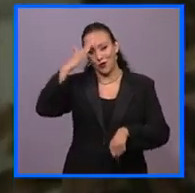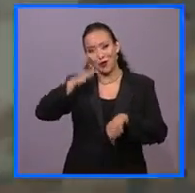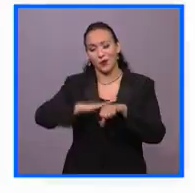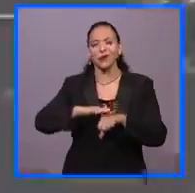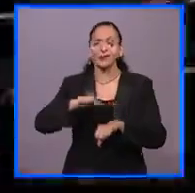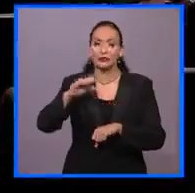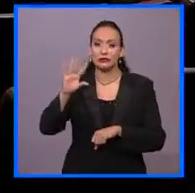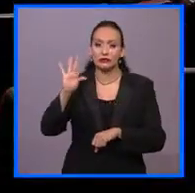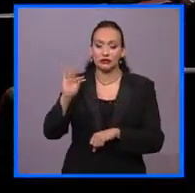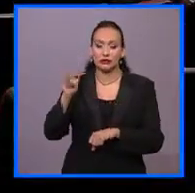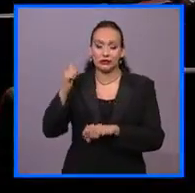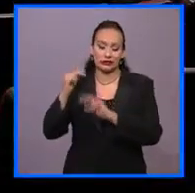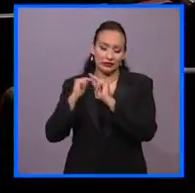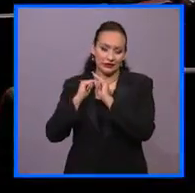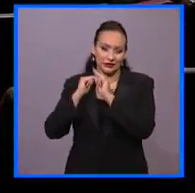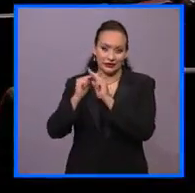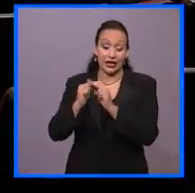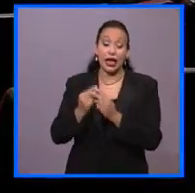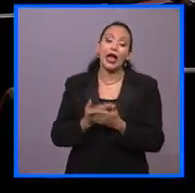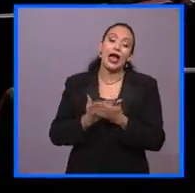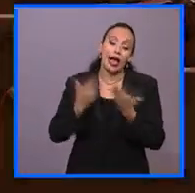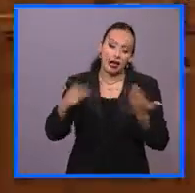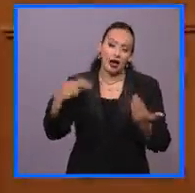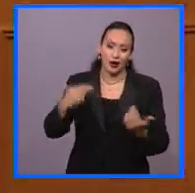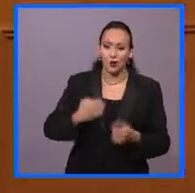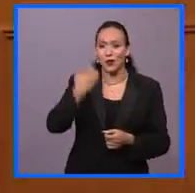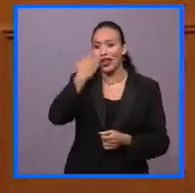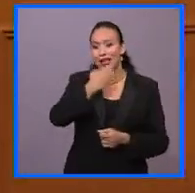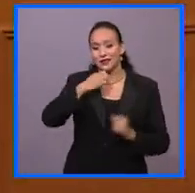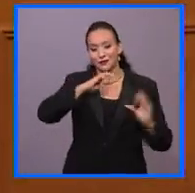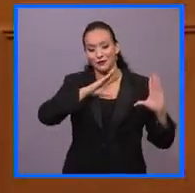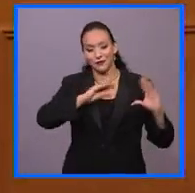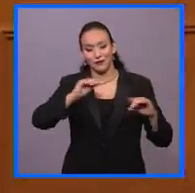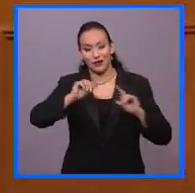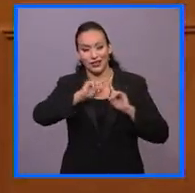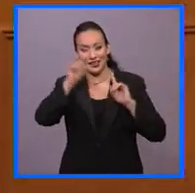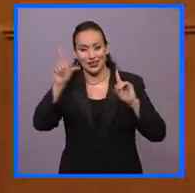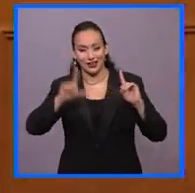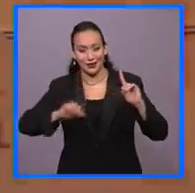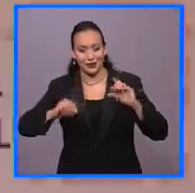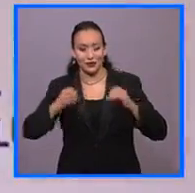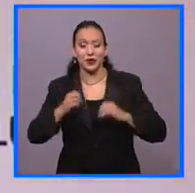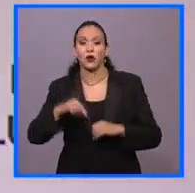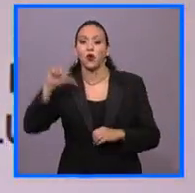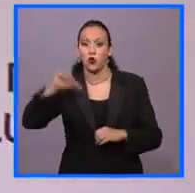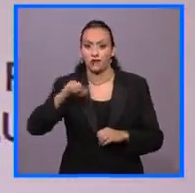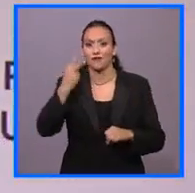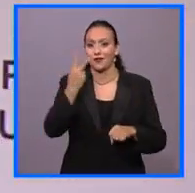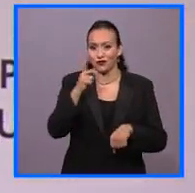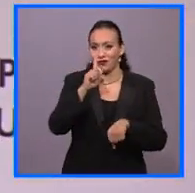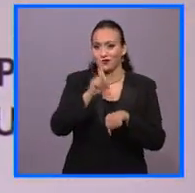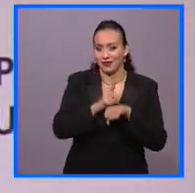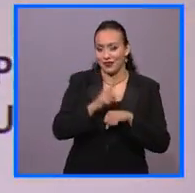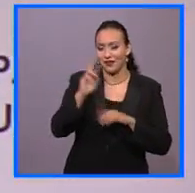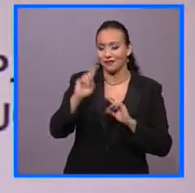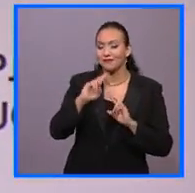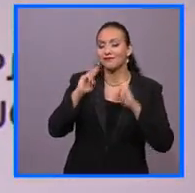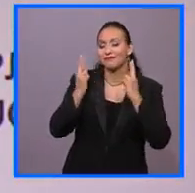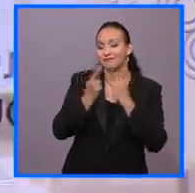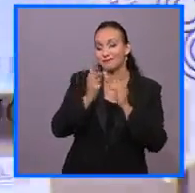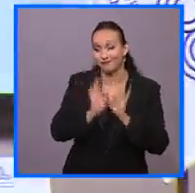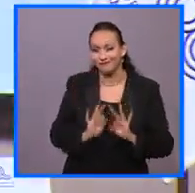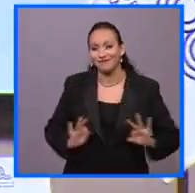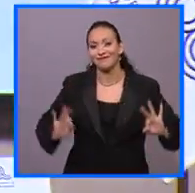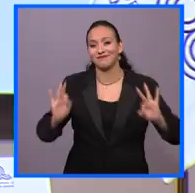47 años de la ahora Escuela Federal de Formación Judicial, se llevó a cabo hoy el segundo día de este encuentro